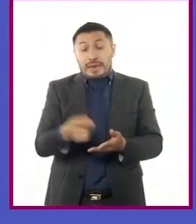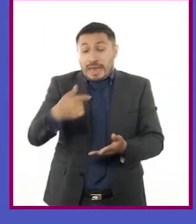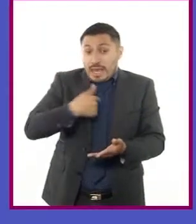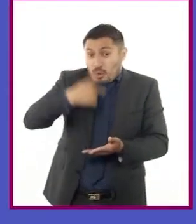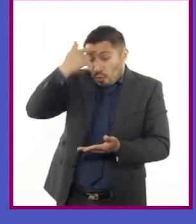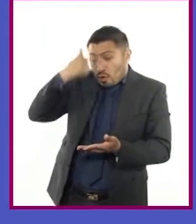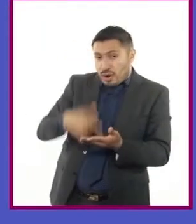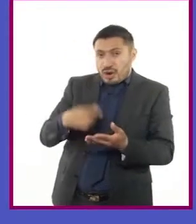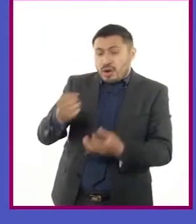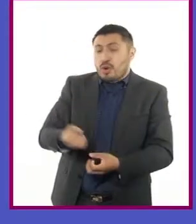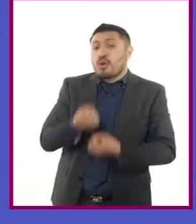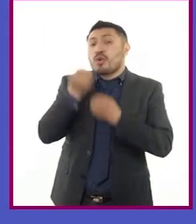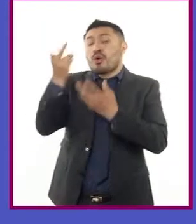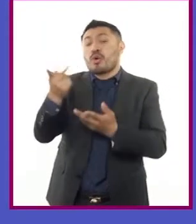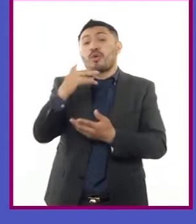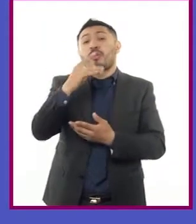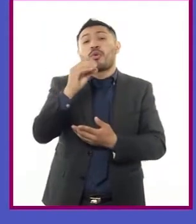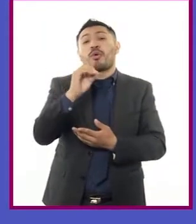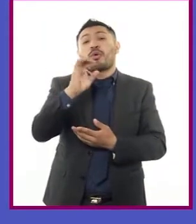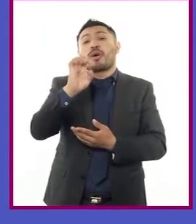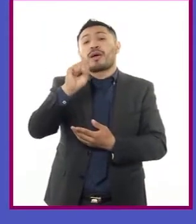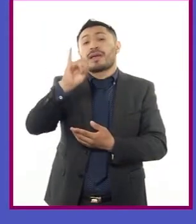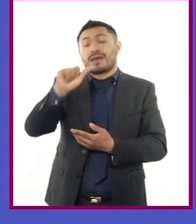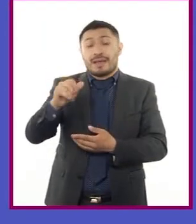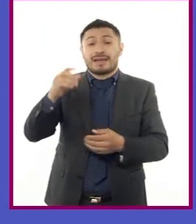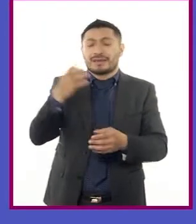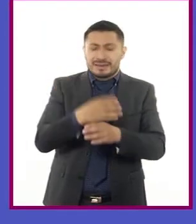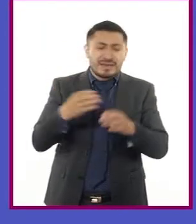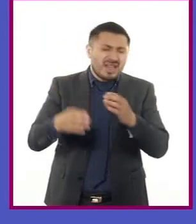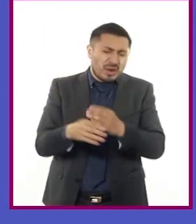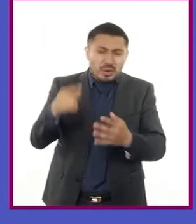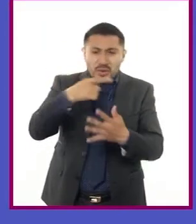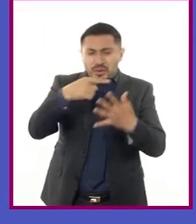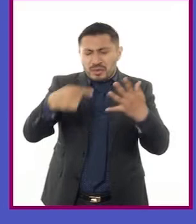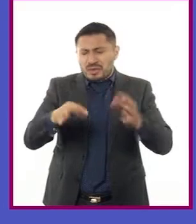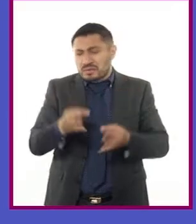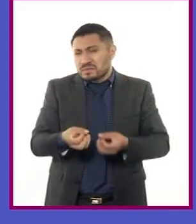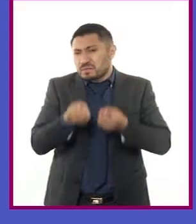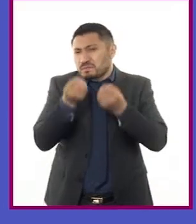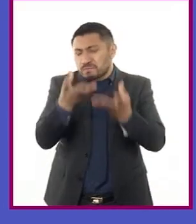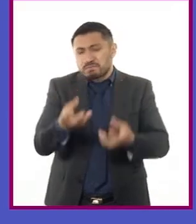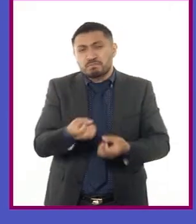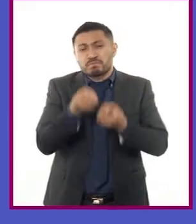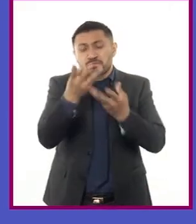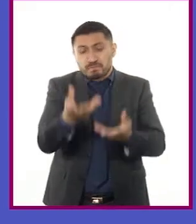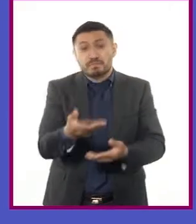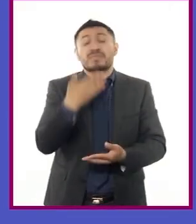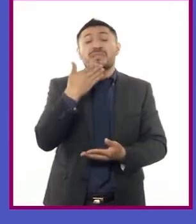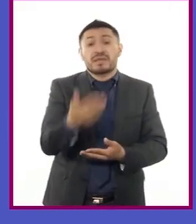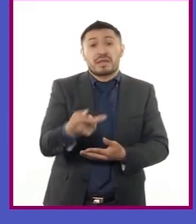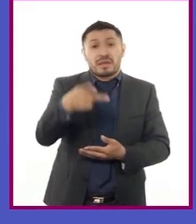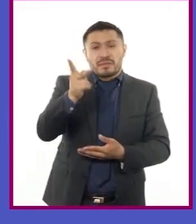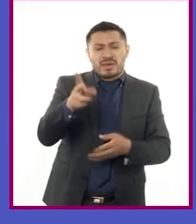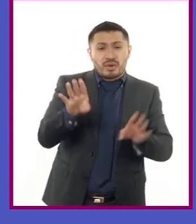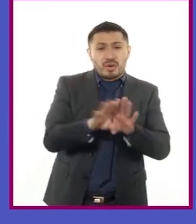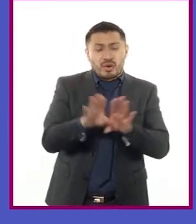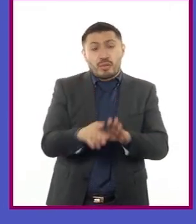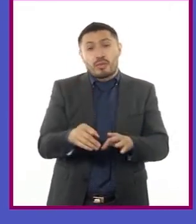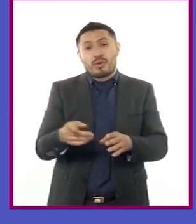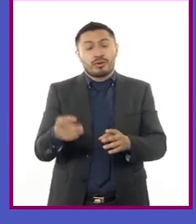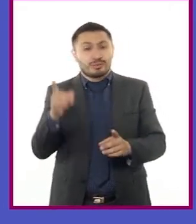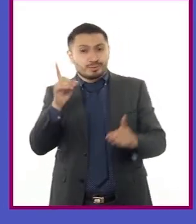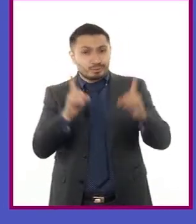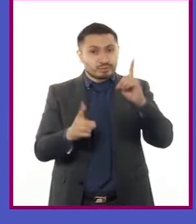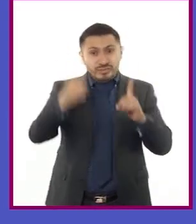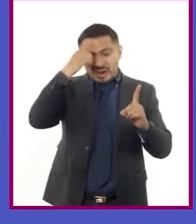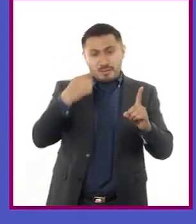que la poesía, más que decirte cosas muy exactamente, te las deja medio ambiguas para que